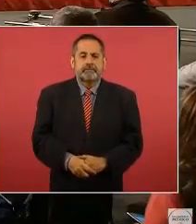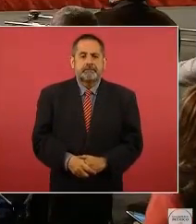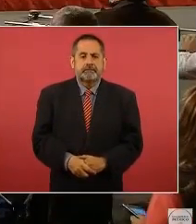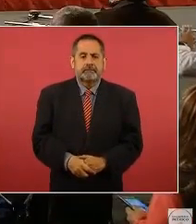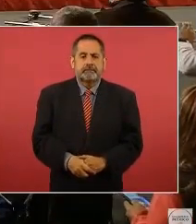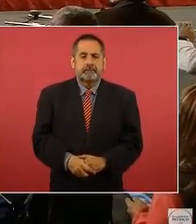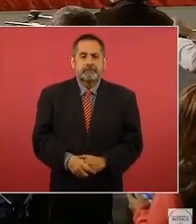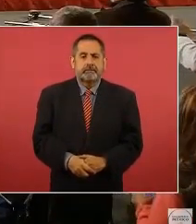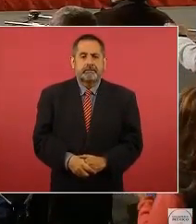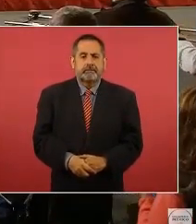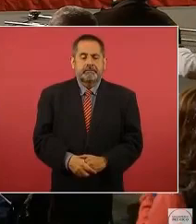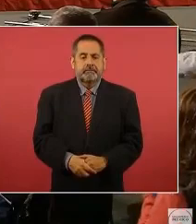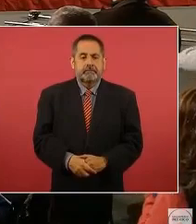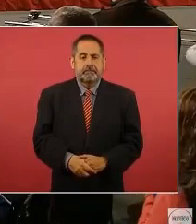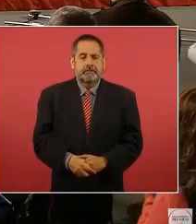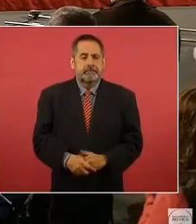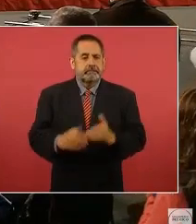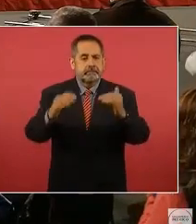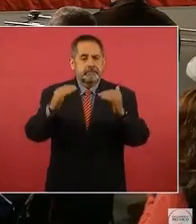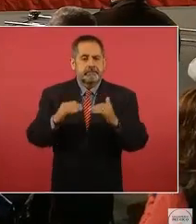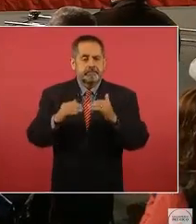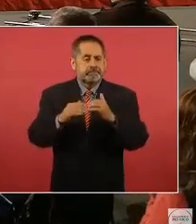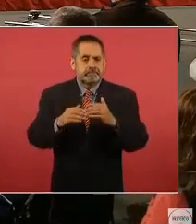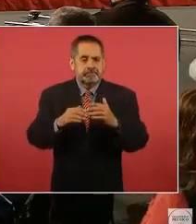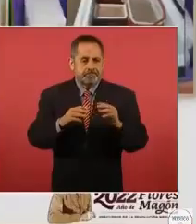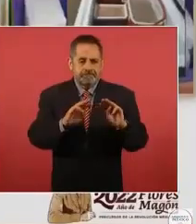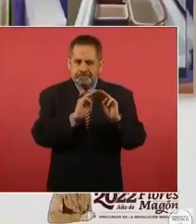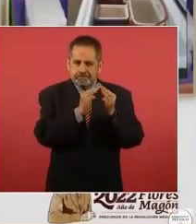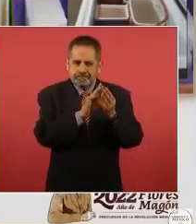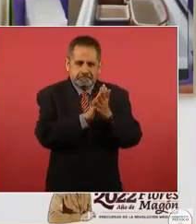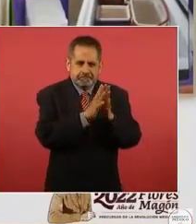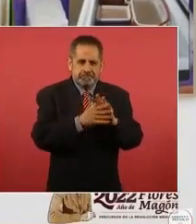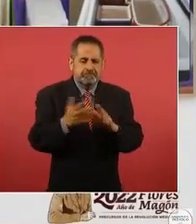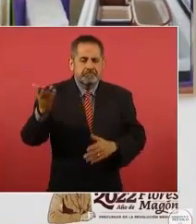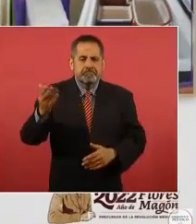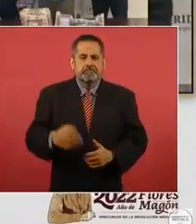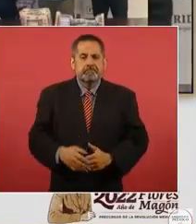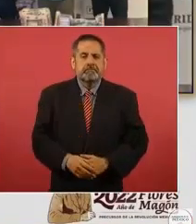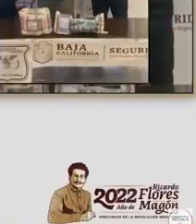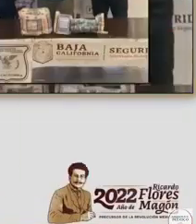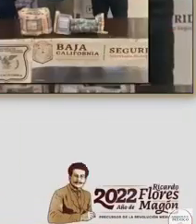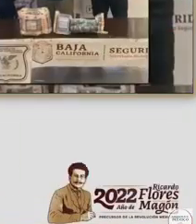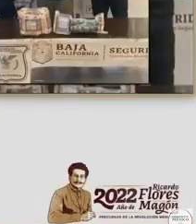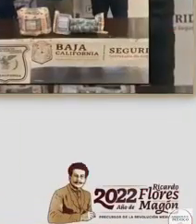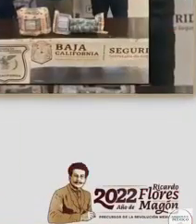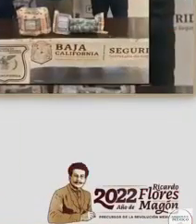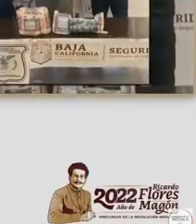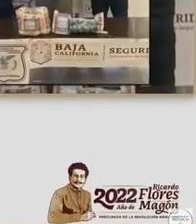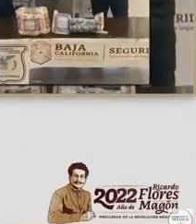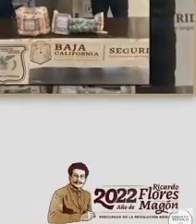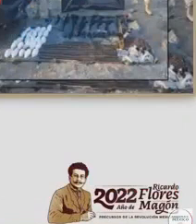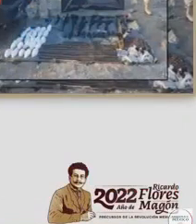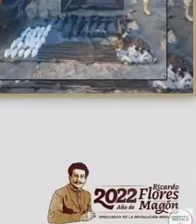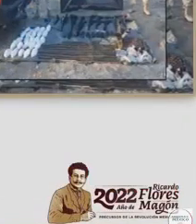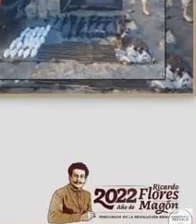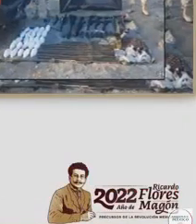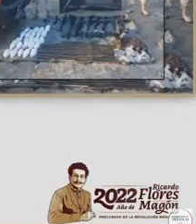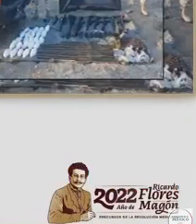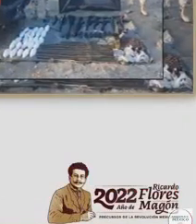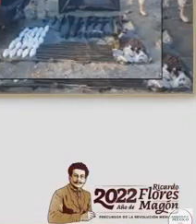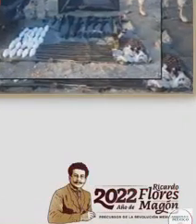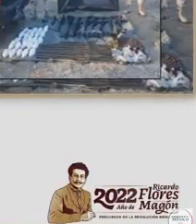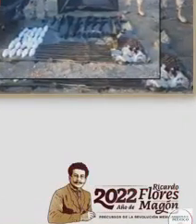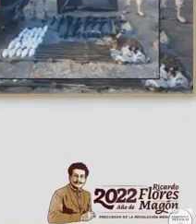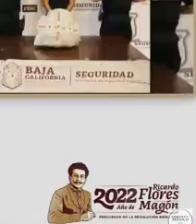los resultados de las operaciones contra el narcotráfico resultados generados por todo lo que son fuerzas armadas guardia